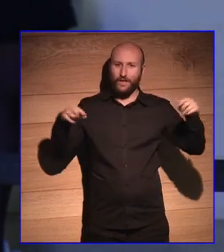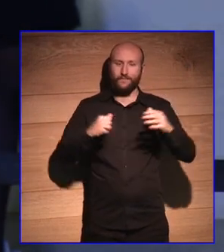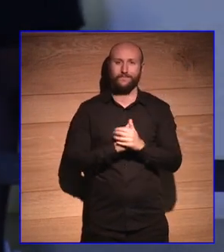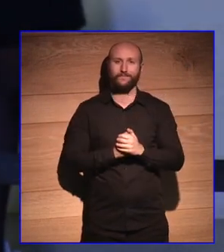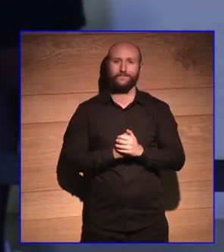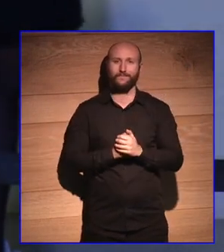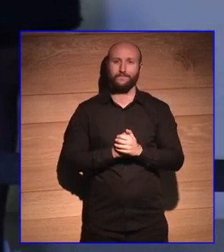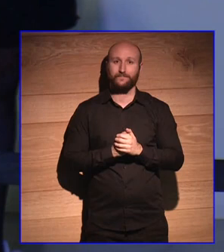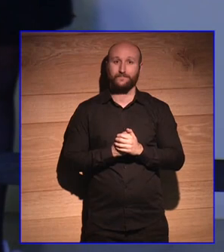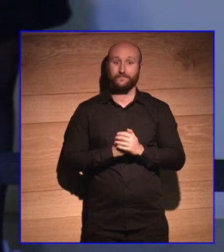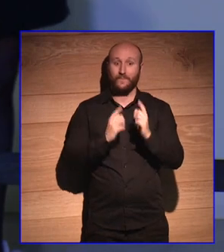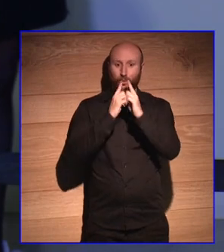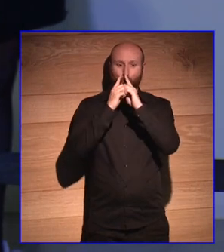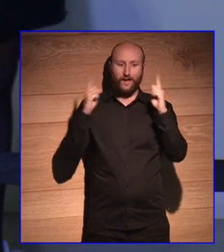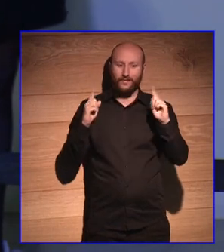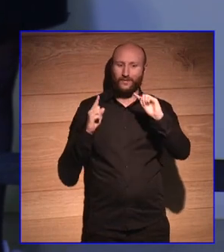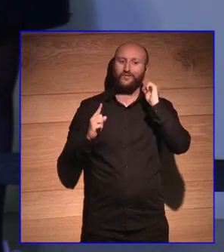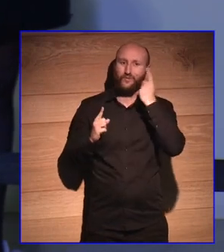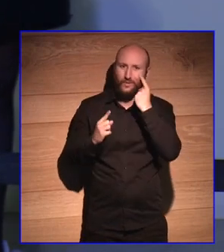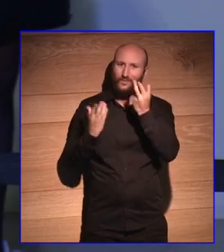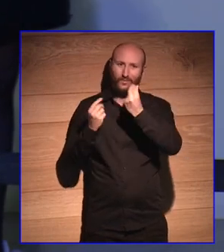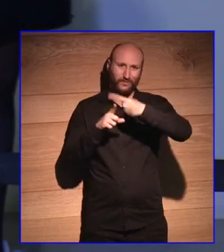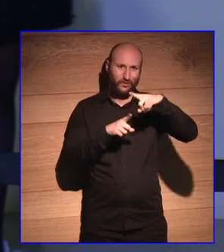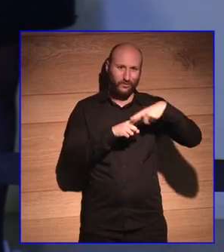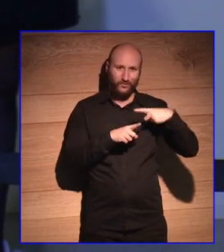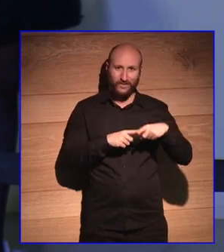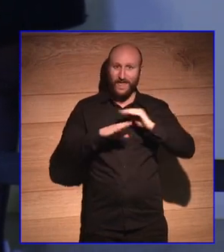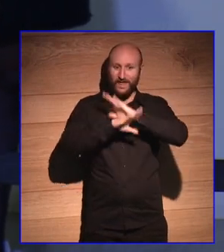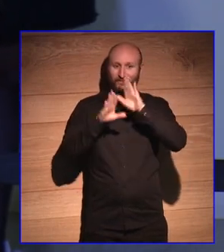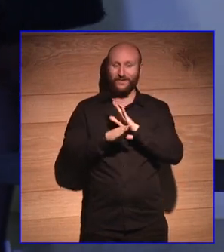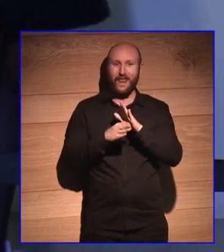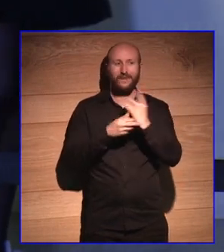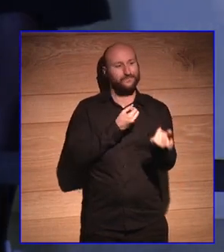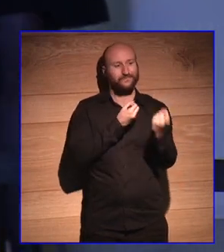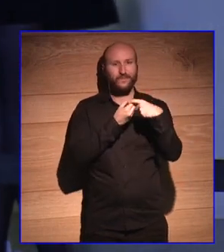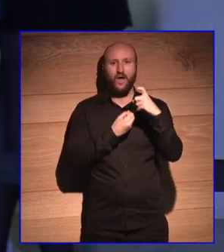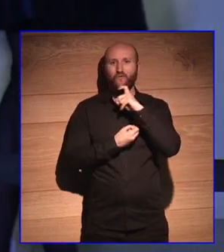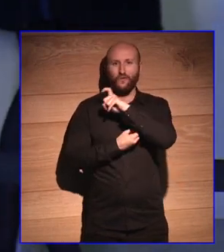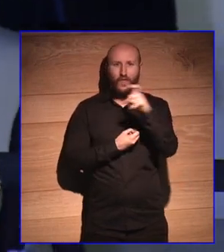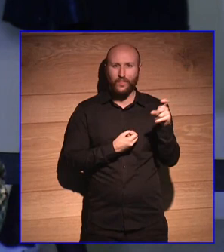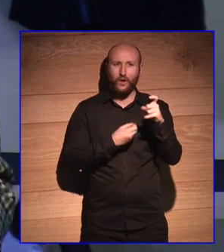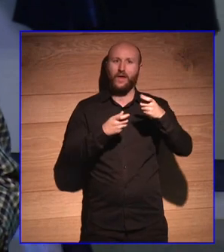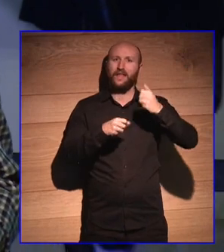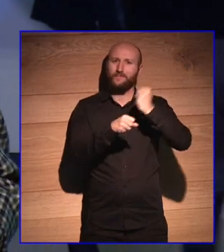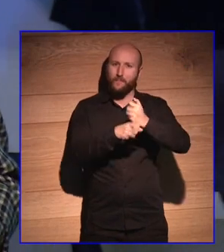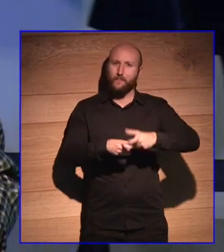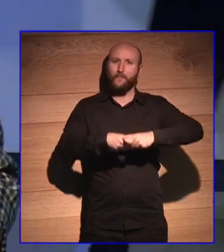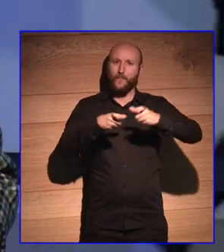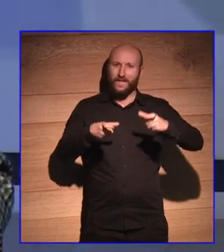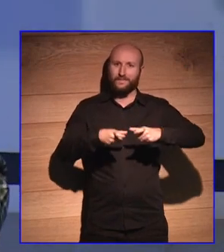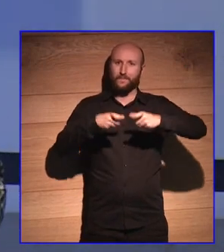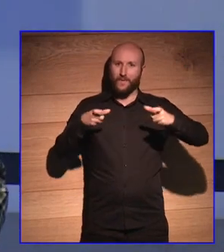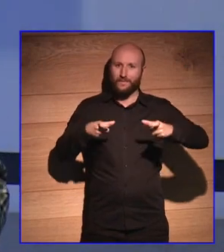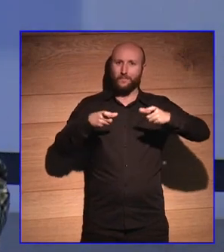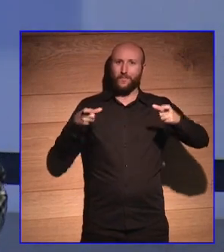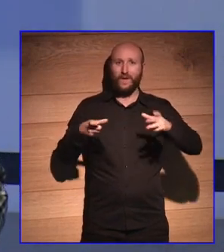palos durante todo este año y en este descubrimiento hemos ido involucrando a la fundación cada día un poco más porque nos hemos dado cuenta de que realmente